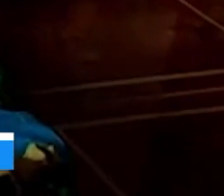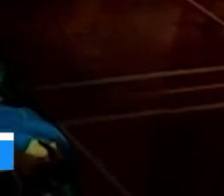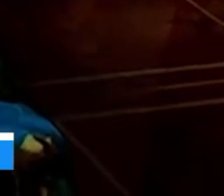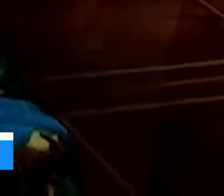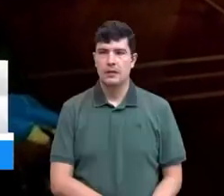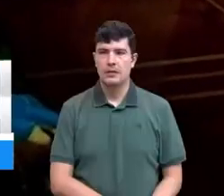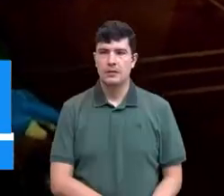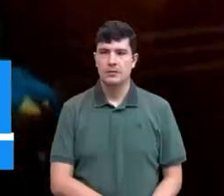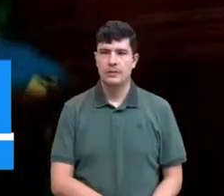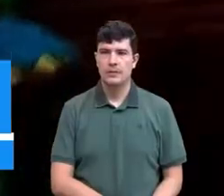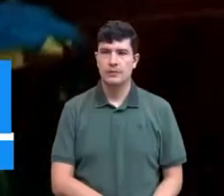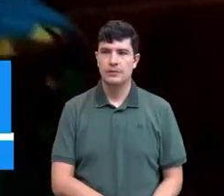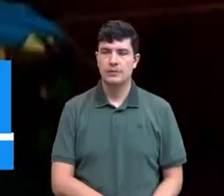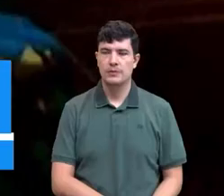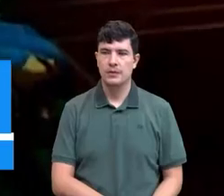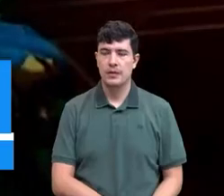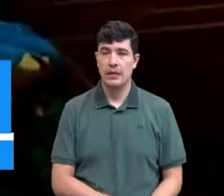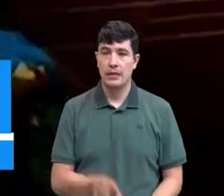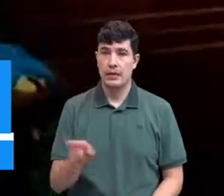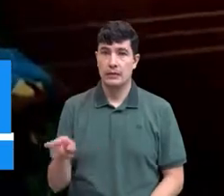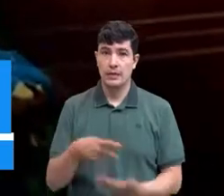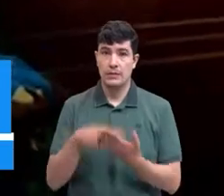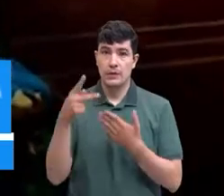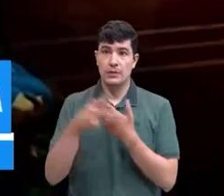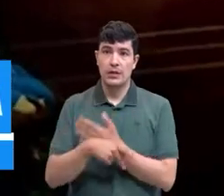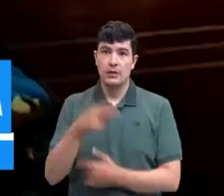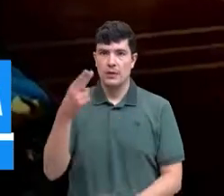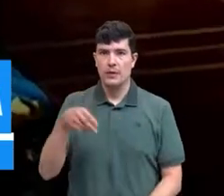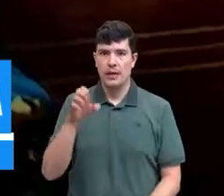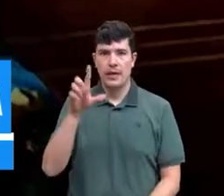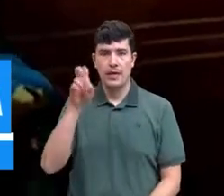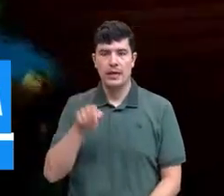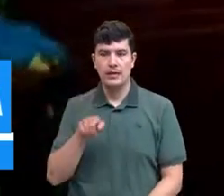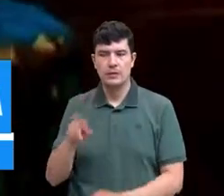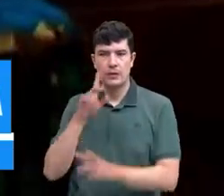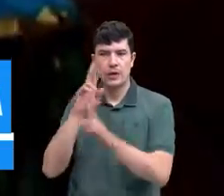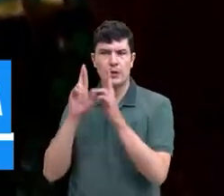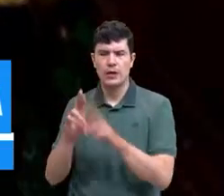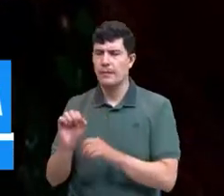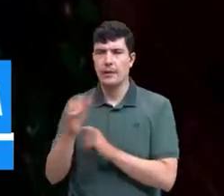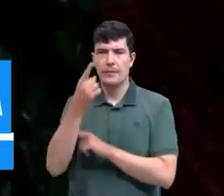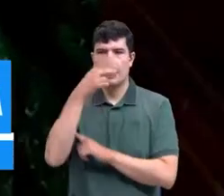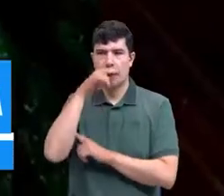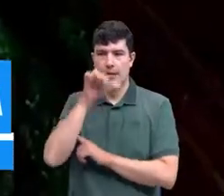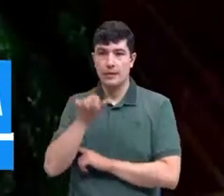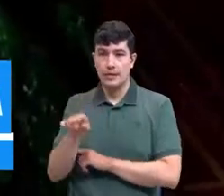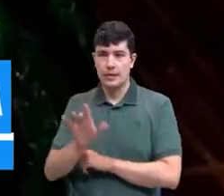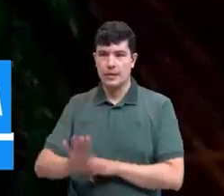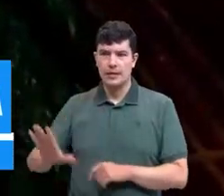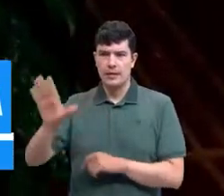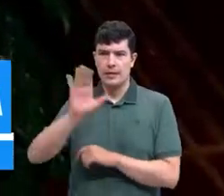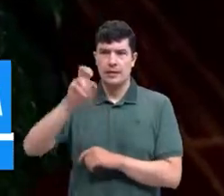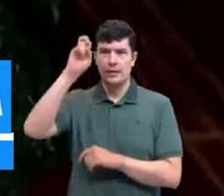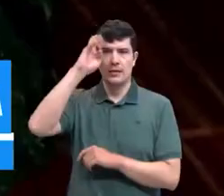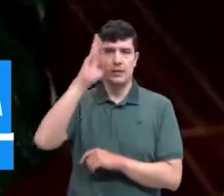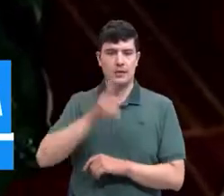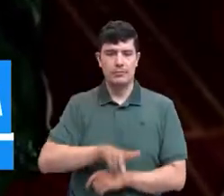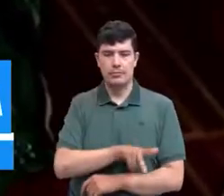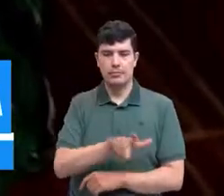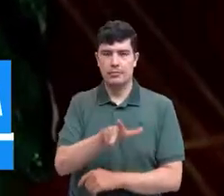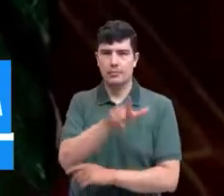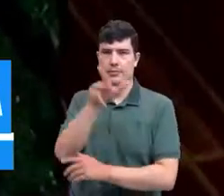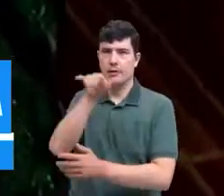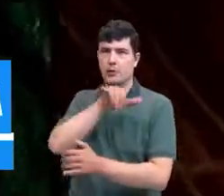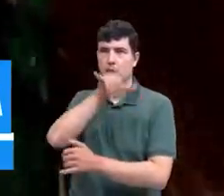Este es el proyecto que convirtió a Helen Giselle Flores en la primera niña norte-santanderiana en viajar al